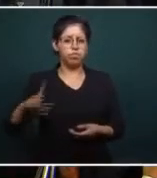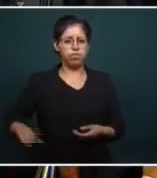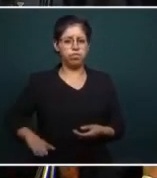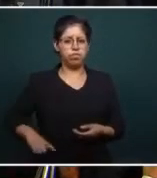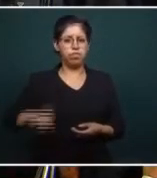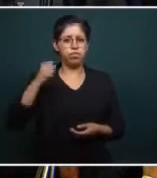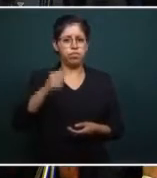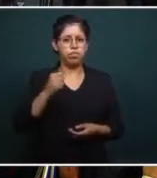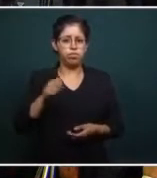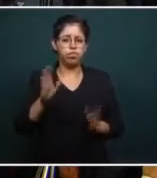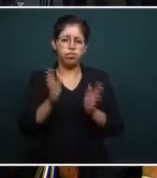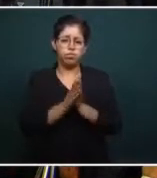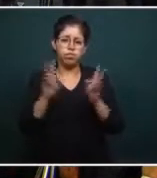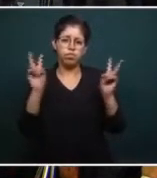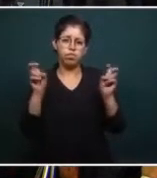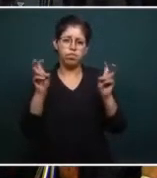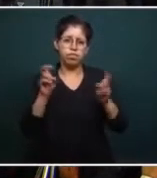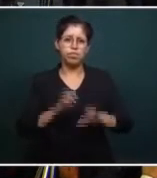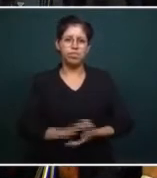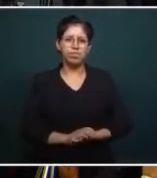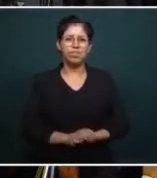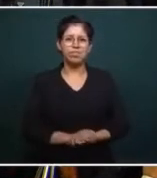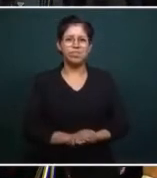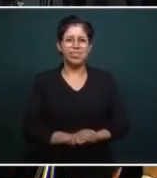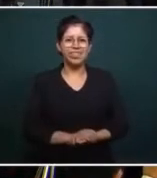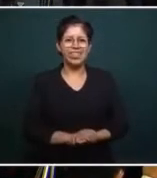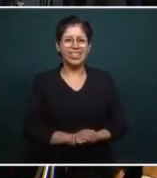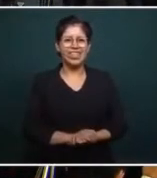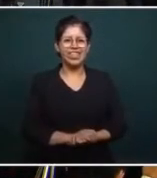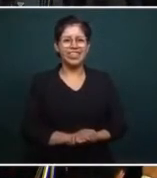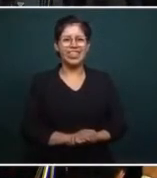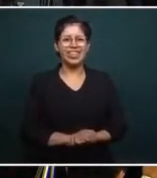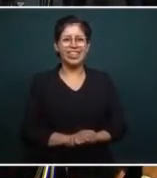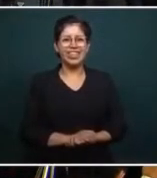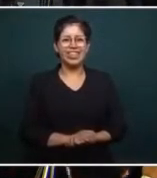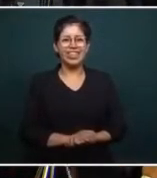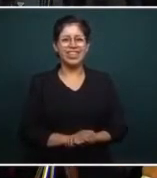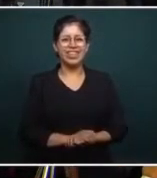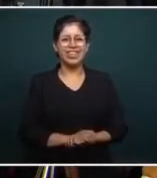sobre say, este tema en government particular? regarding governor regarding this matter.